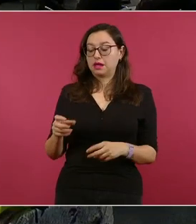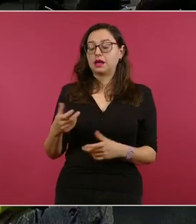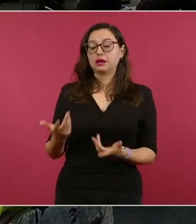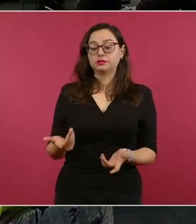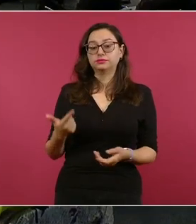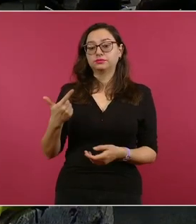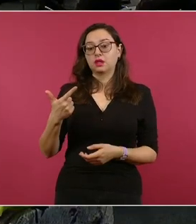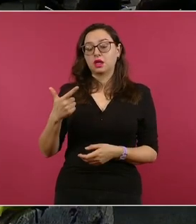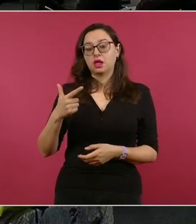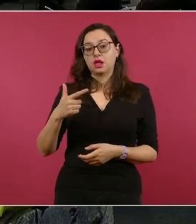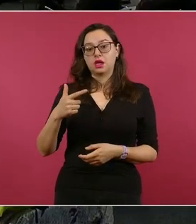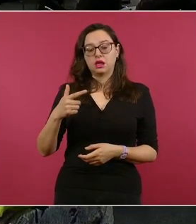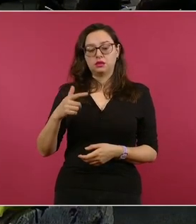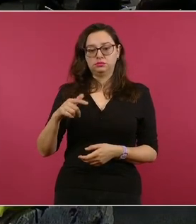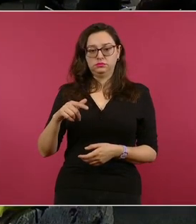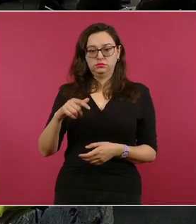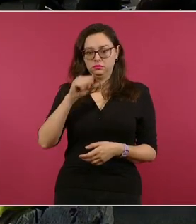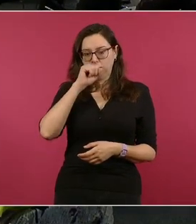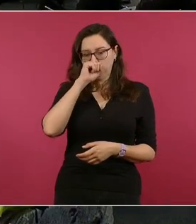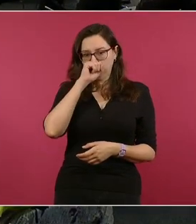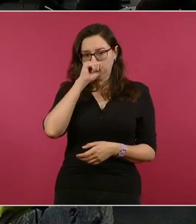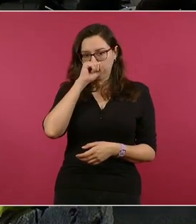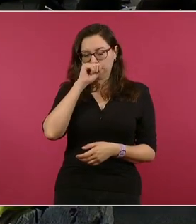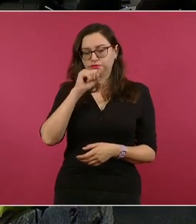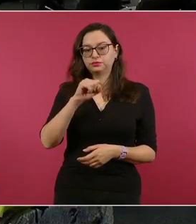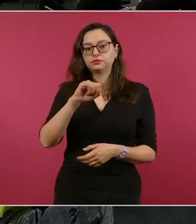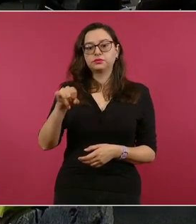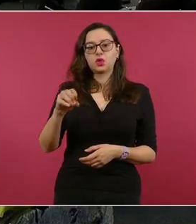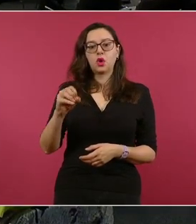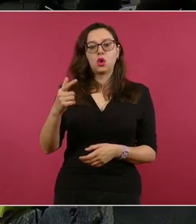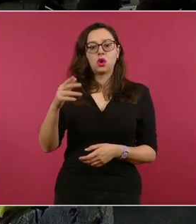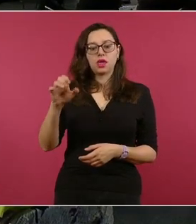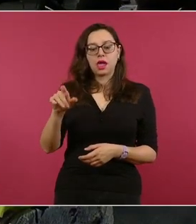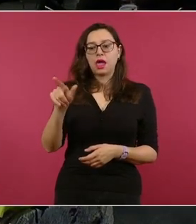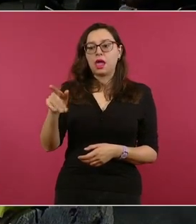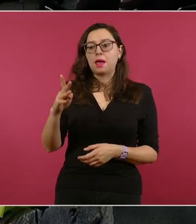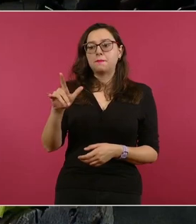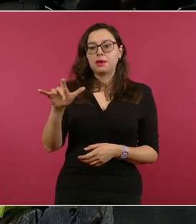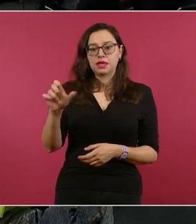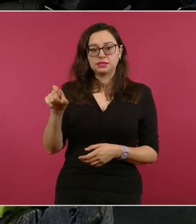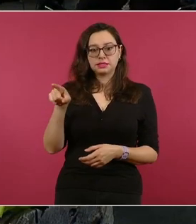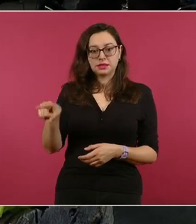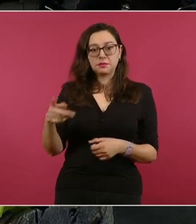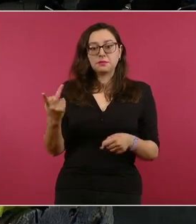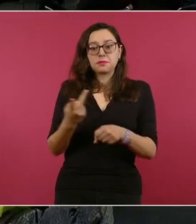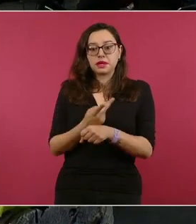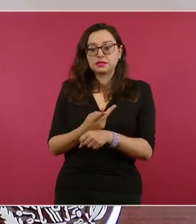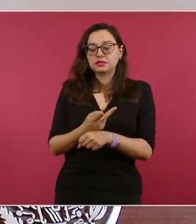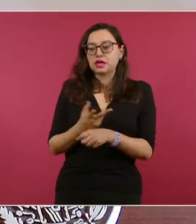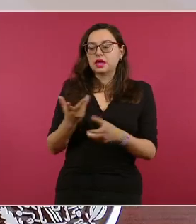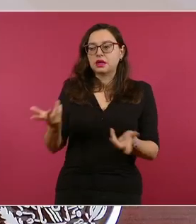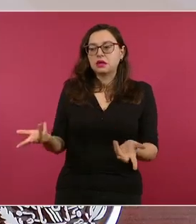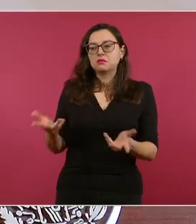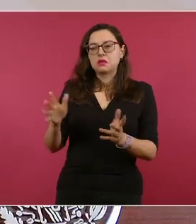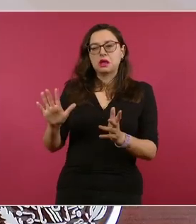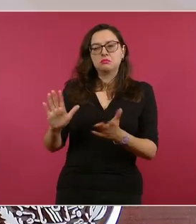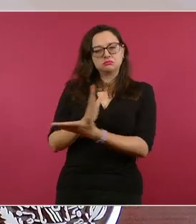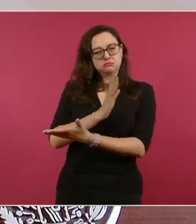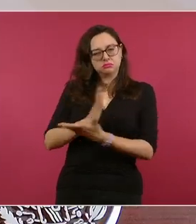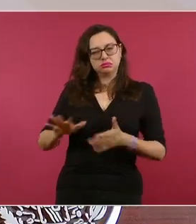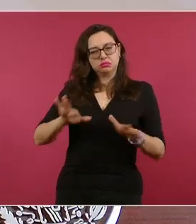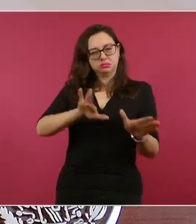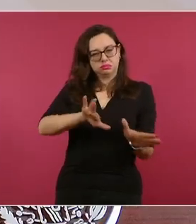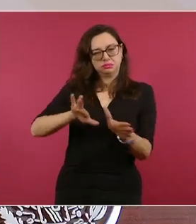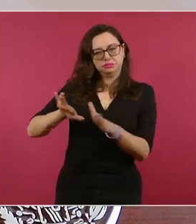la Corte Internacional de Justicia porque nos queremos enfocar a la violación del inmueble, del local, de lo que se refiere a